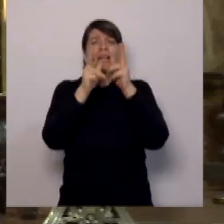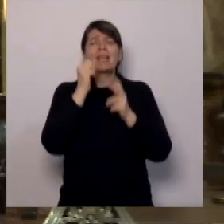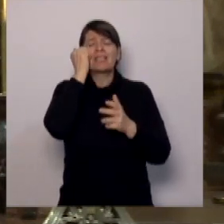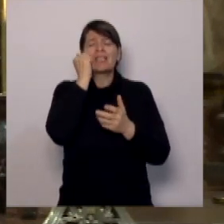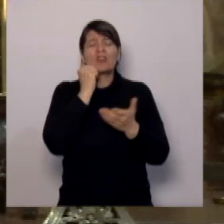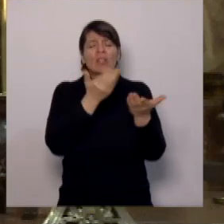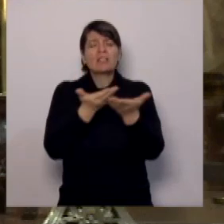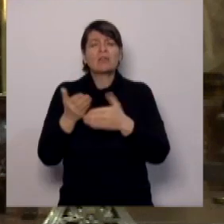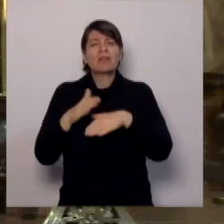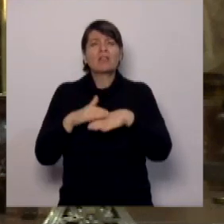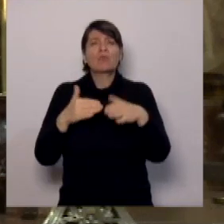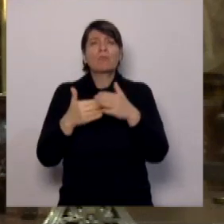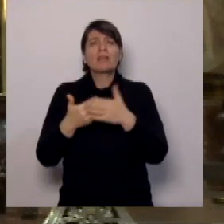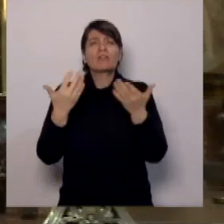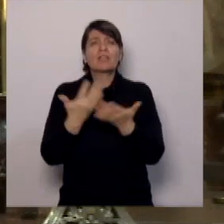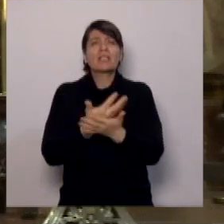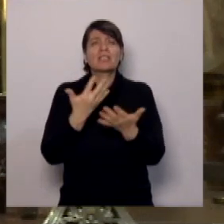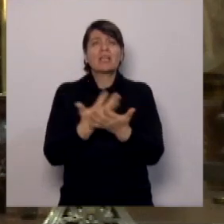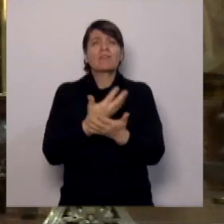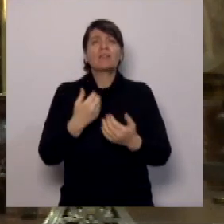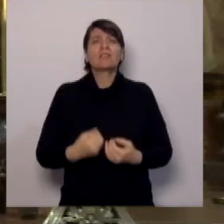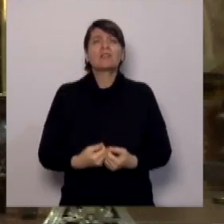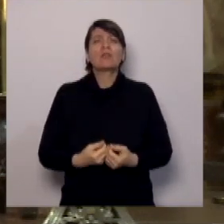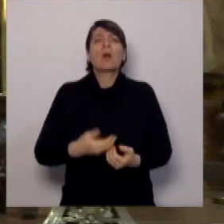Padre Todopoderoso.